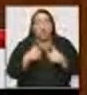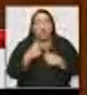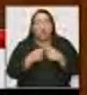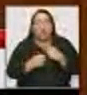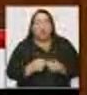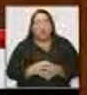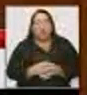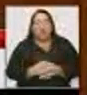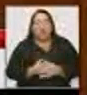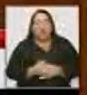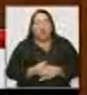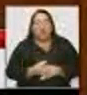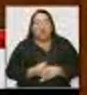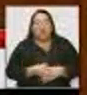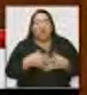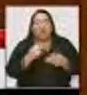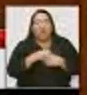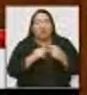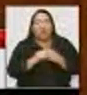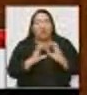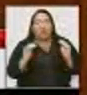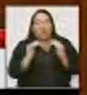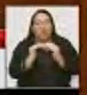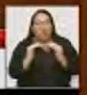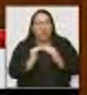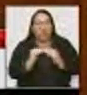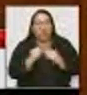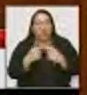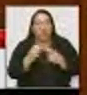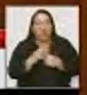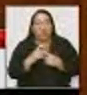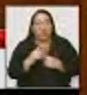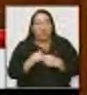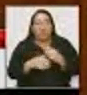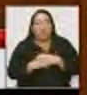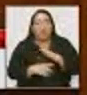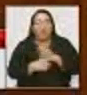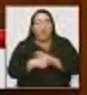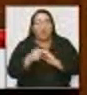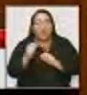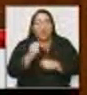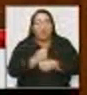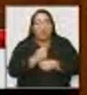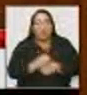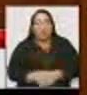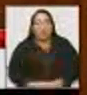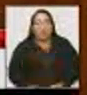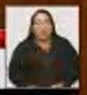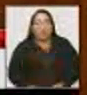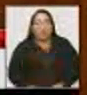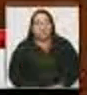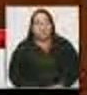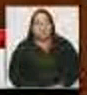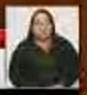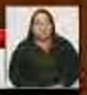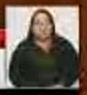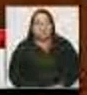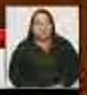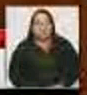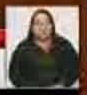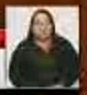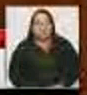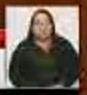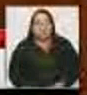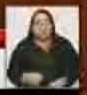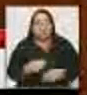las mujeres, coadyuvando a la reducción de la desigualdad y garantizará el ejercicio de los derechos de la ciudadanía